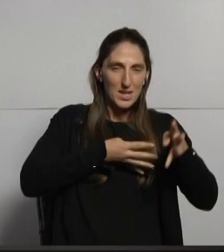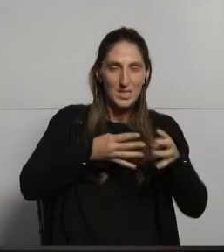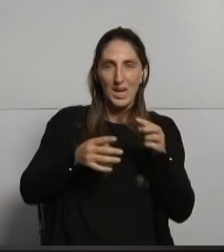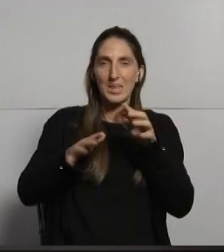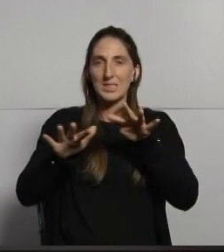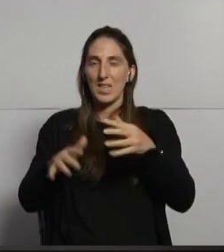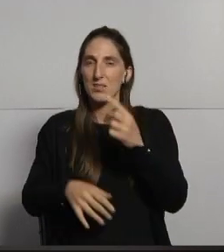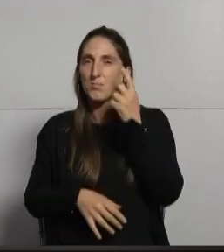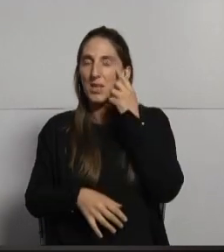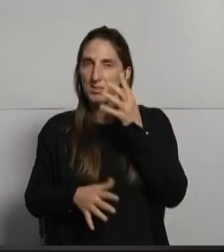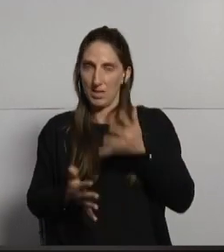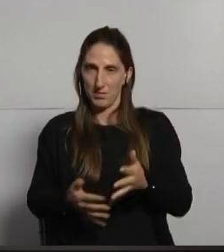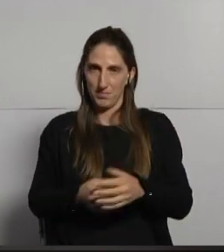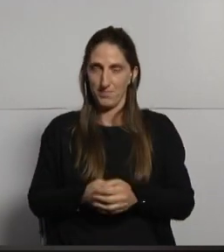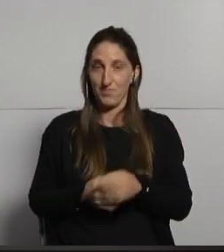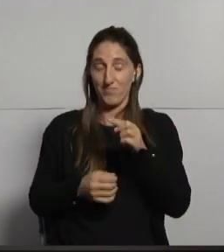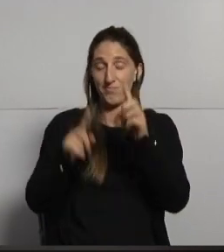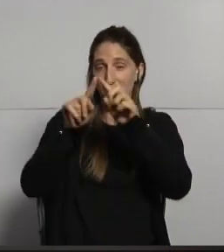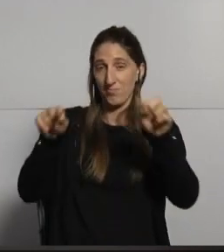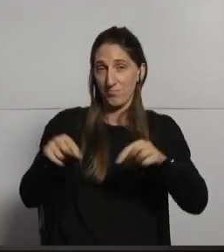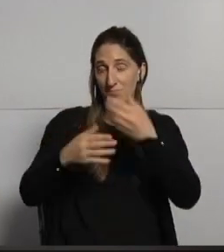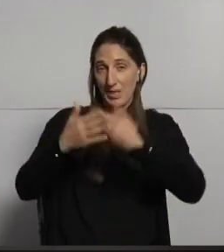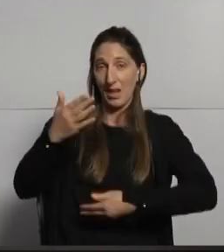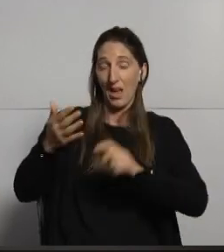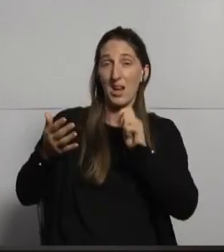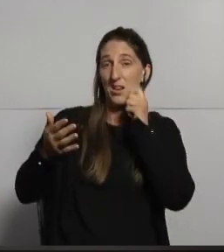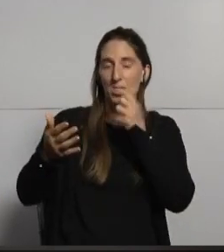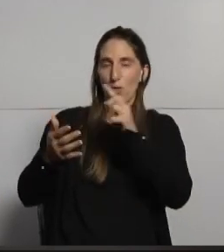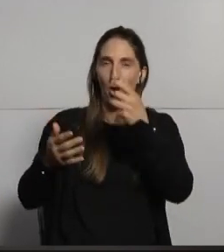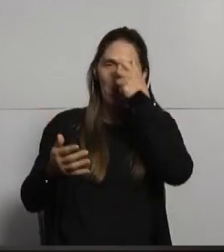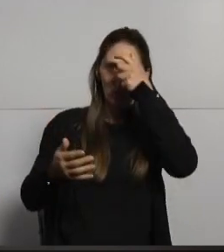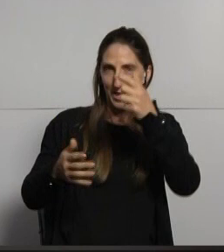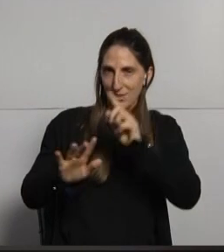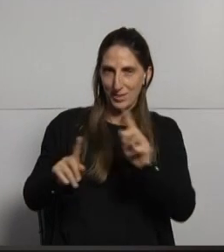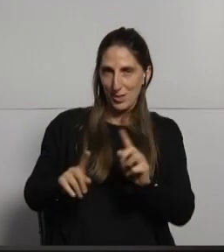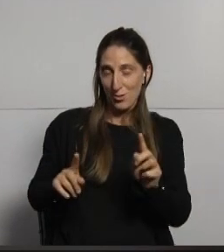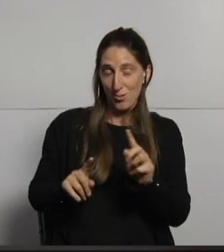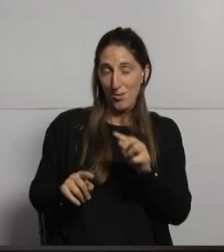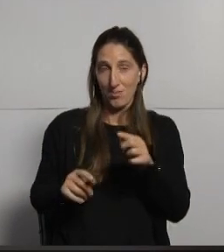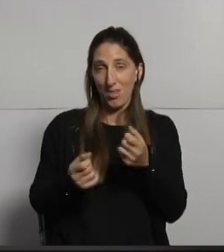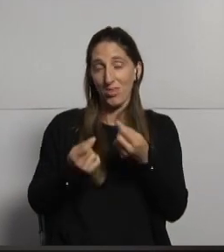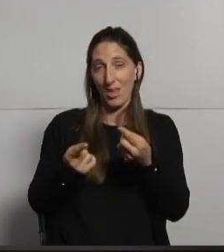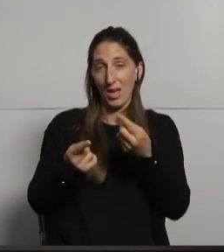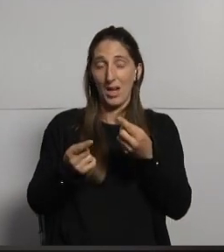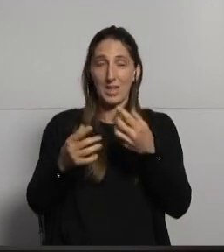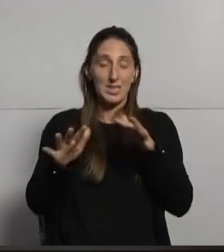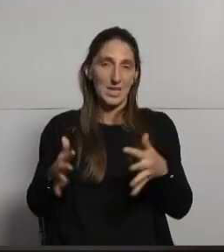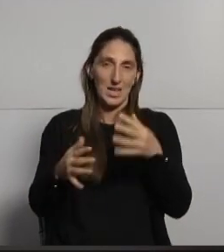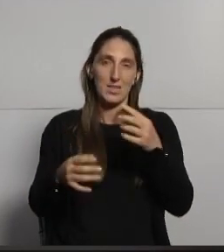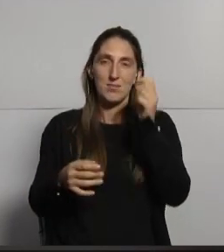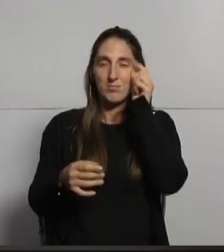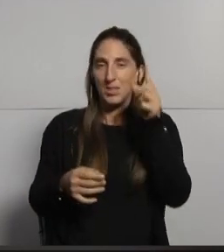pensar. Es un paper muy lindo, no es técnico y arroja un poco de luz sobre esta pregunta de qué es la inteligencia